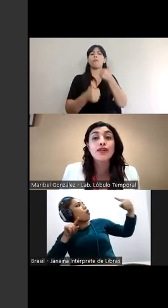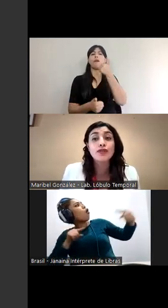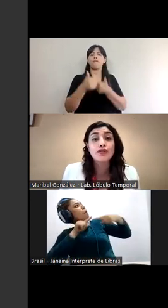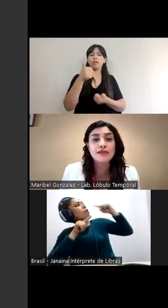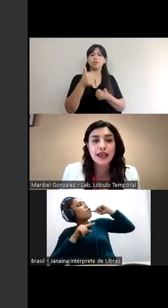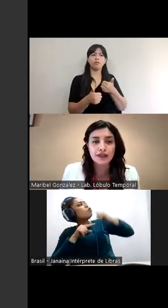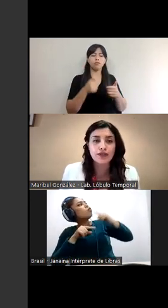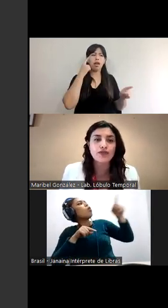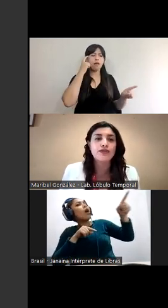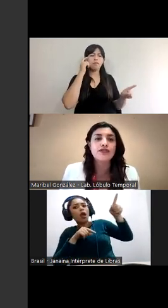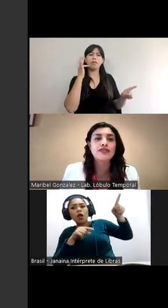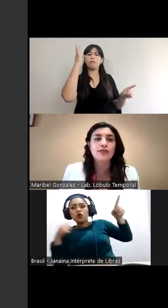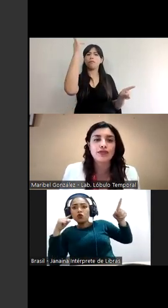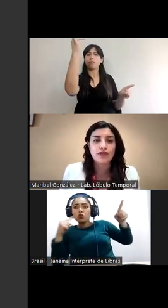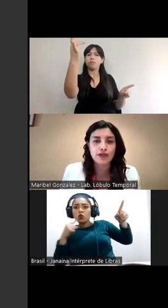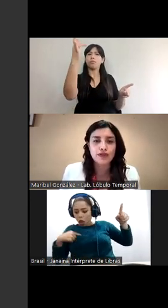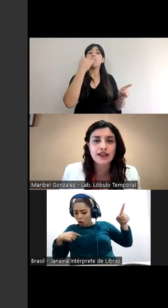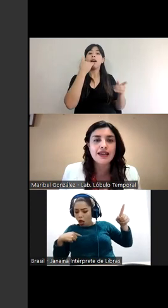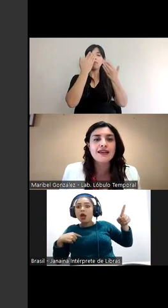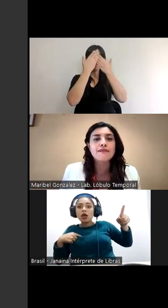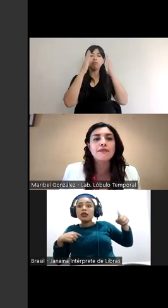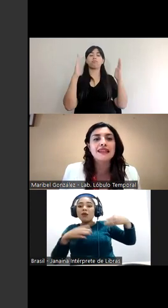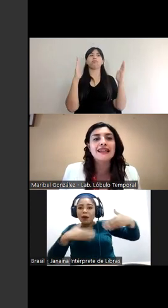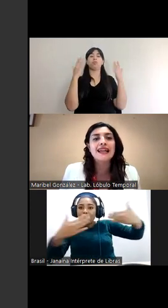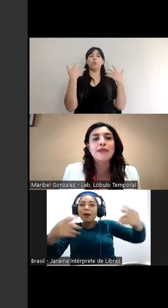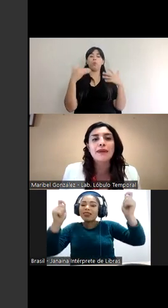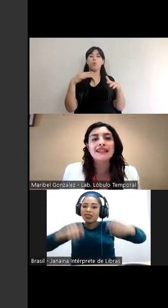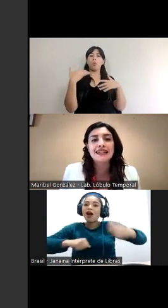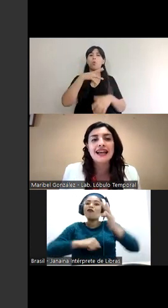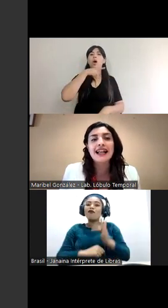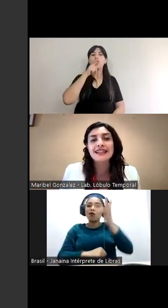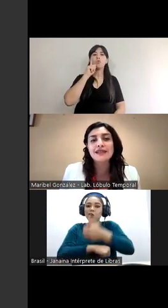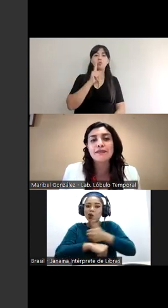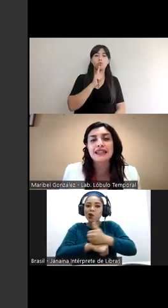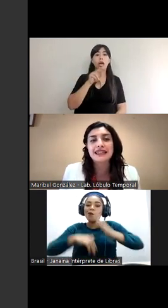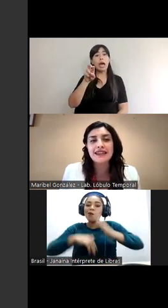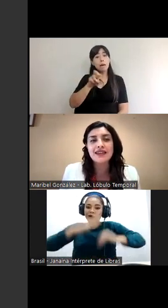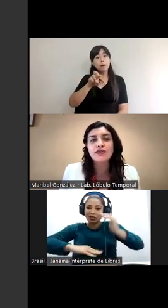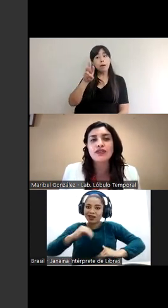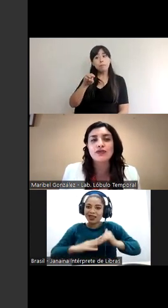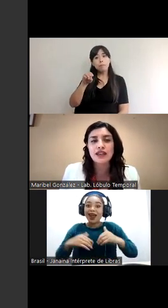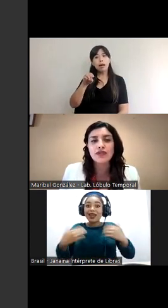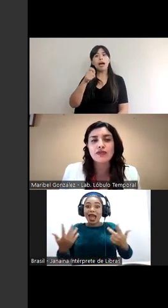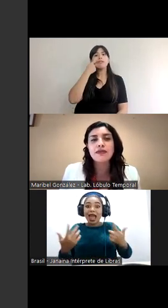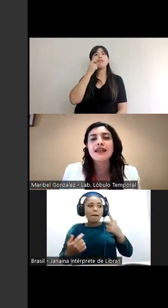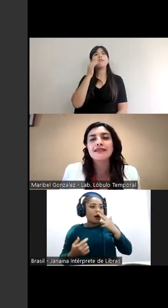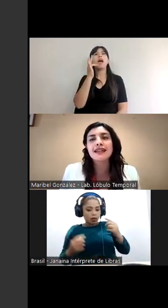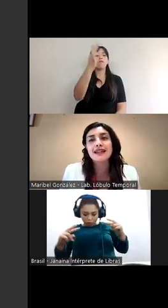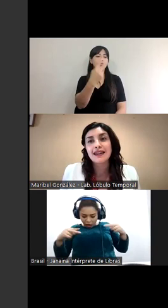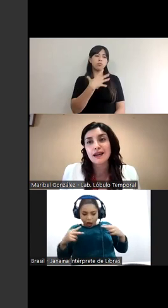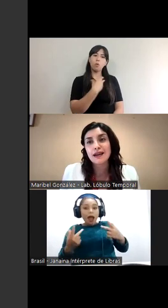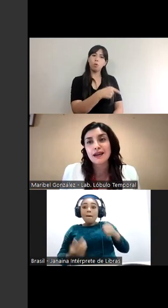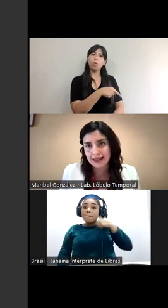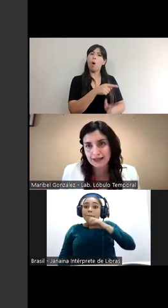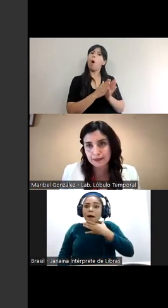de conocimiento sobre los adultos sordos, permitirle al papá tener altas expectativas sobre sus hijos mediante